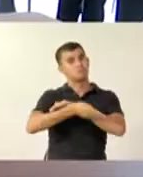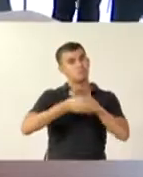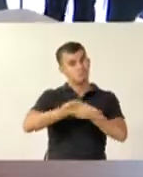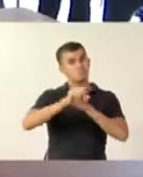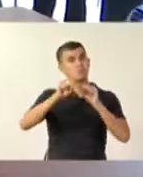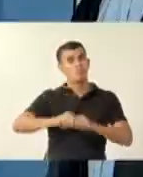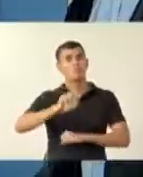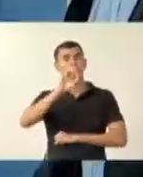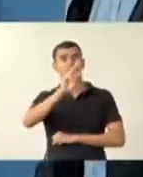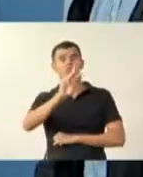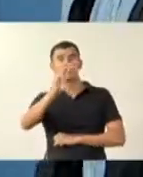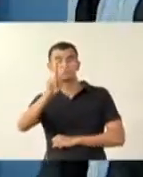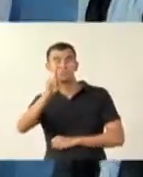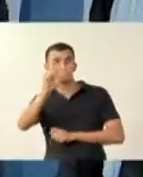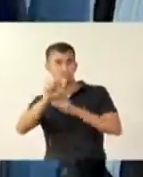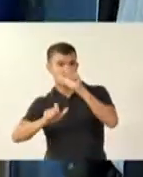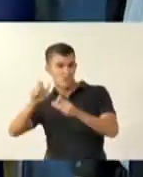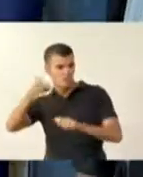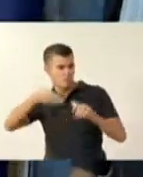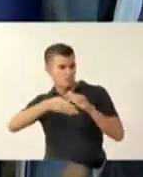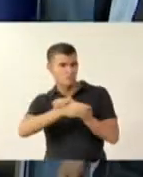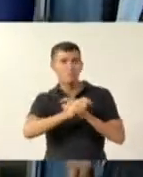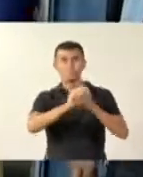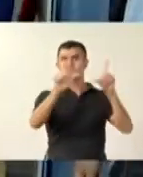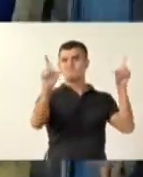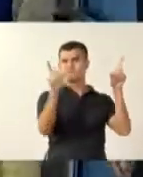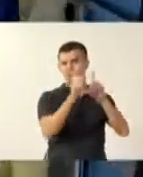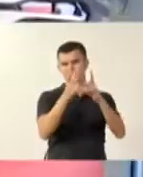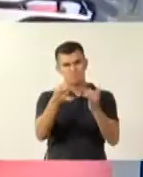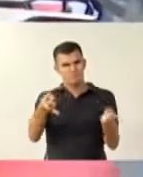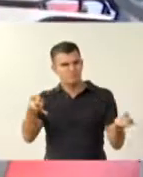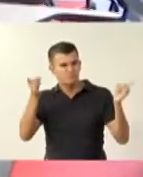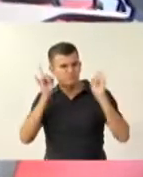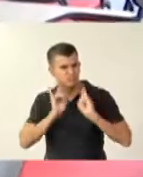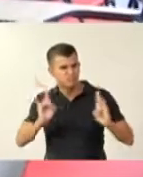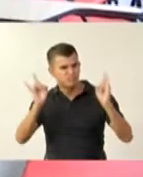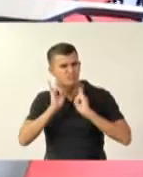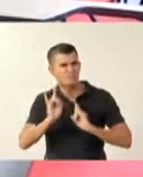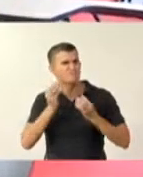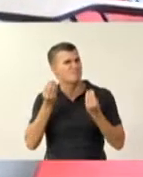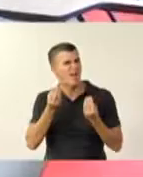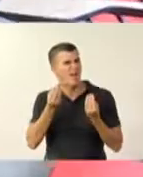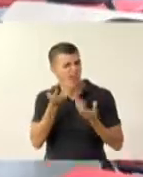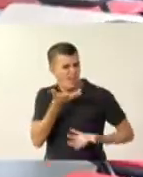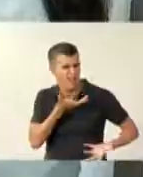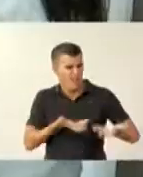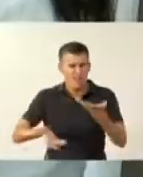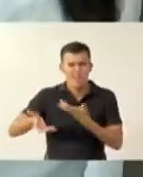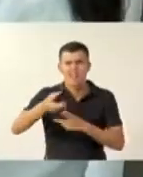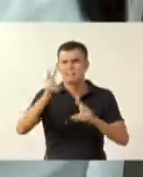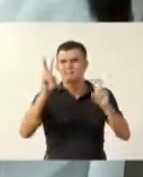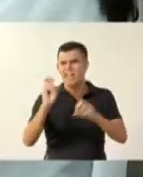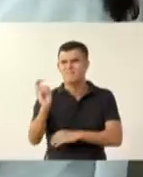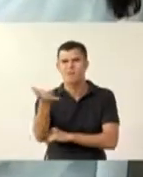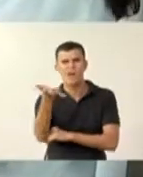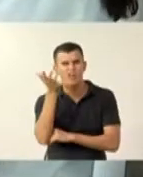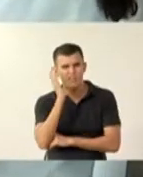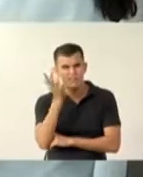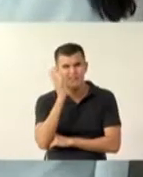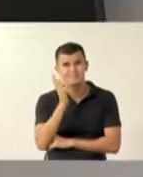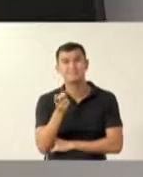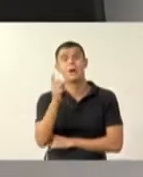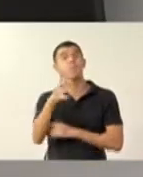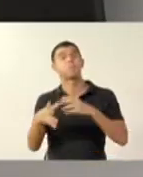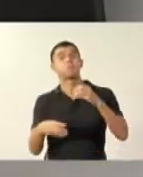32 estudiantes, con pantalla, sonido y conectividad para el desarrollo de temas y conferencias. También cuenta